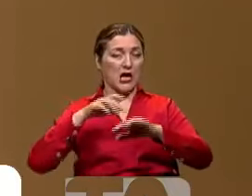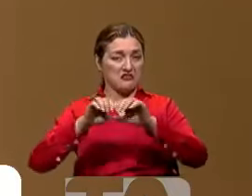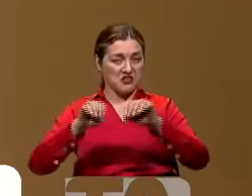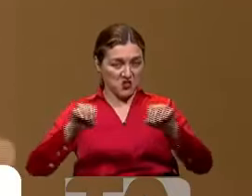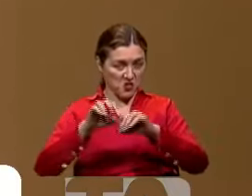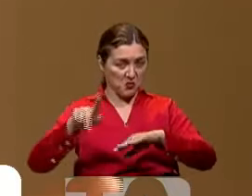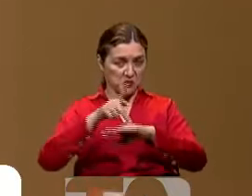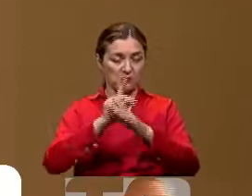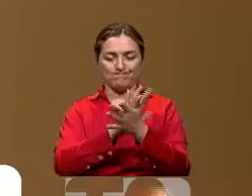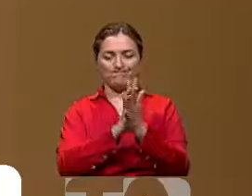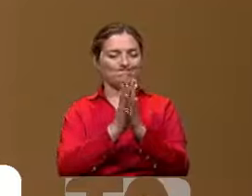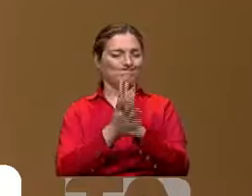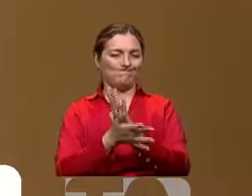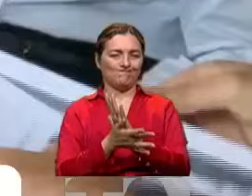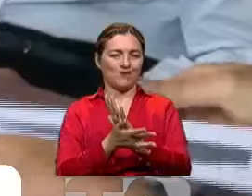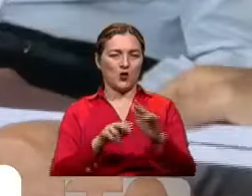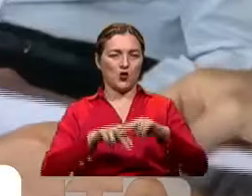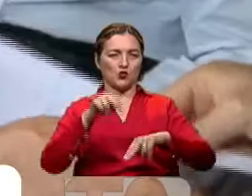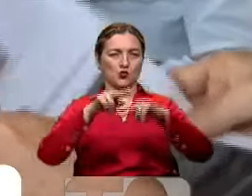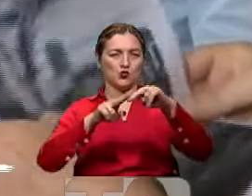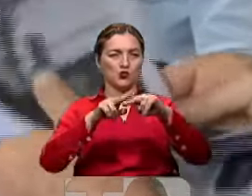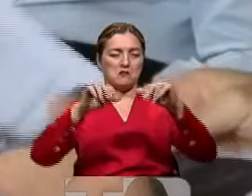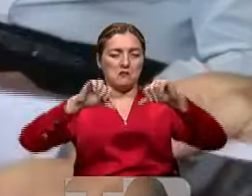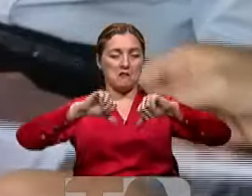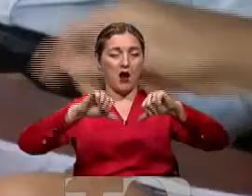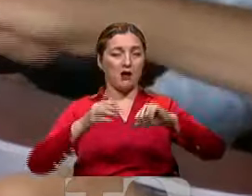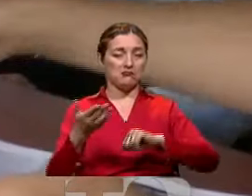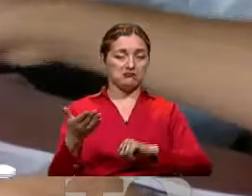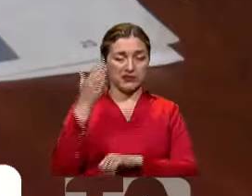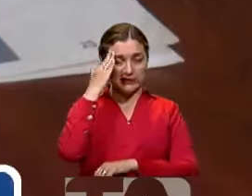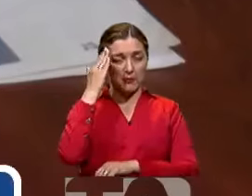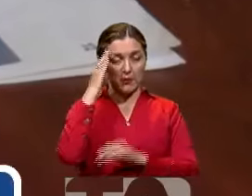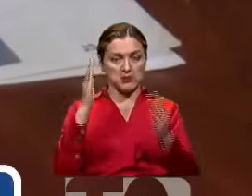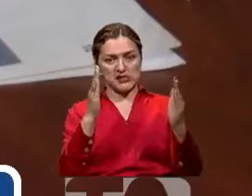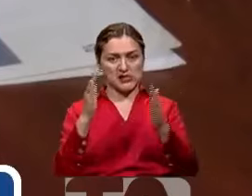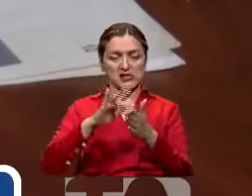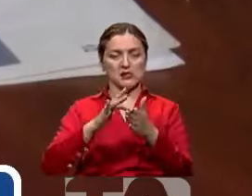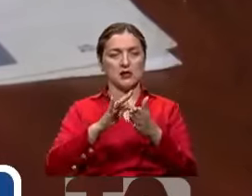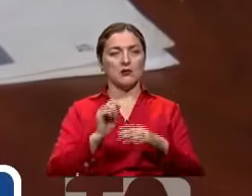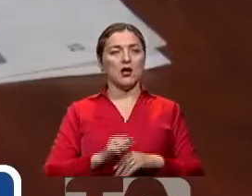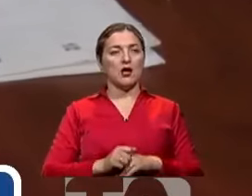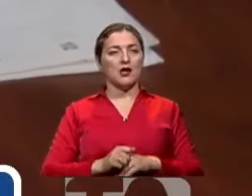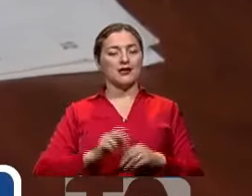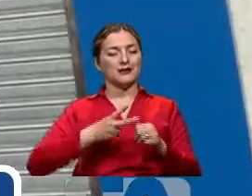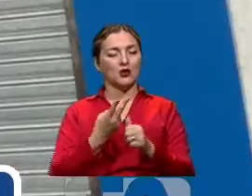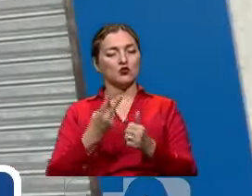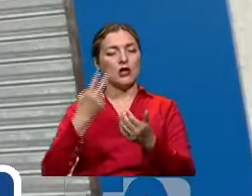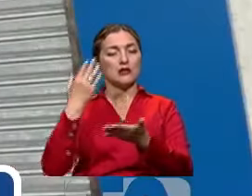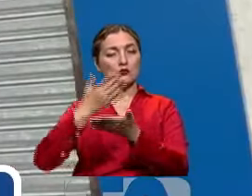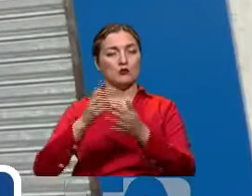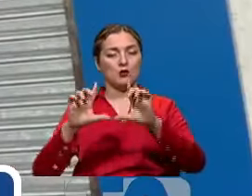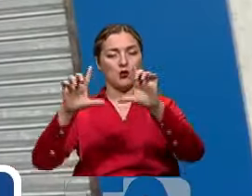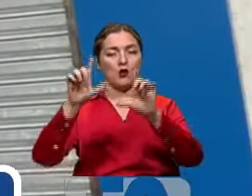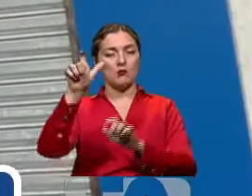está mal hecha, ya sabemos qué es lo que va a pasar. La administración del conjunto asegura que días después de la segunda suspensión, se acercó